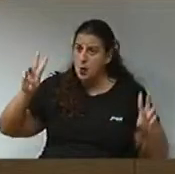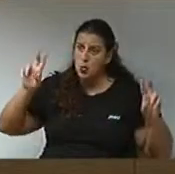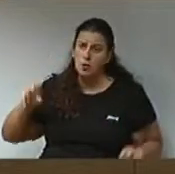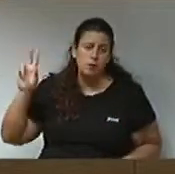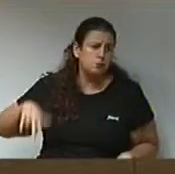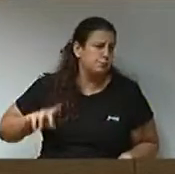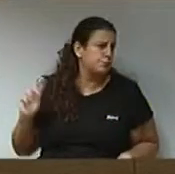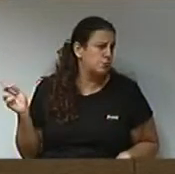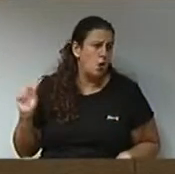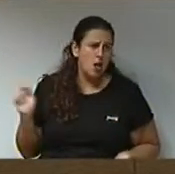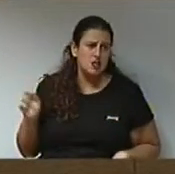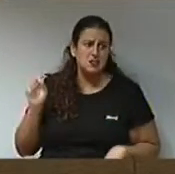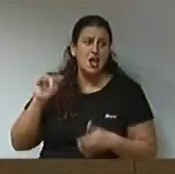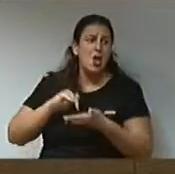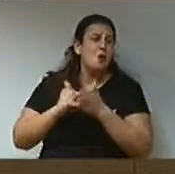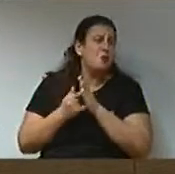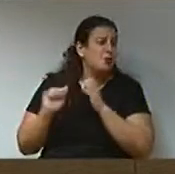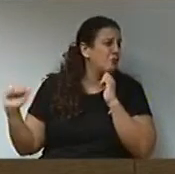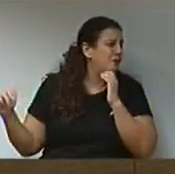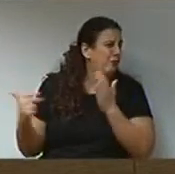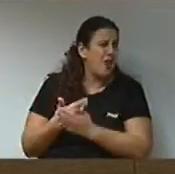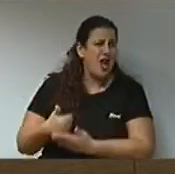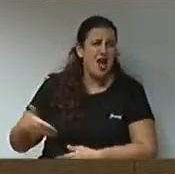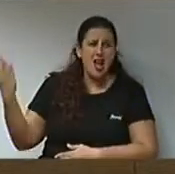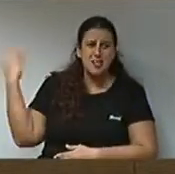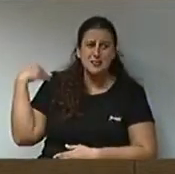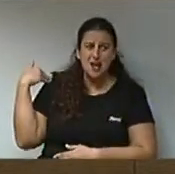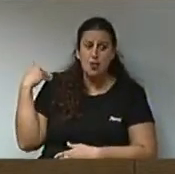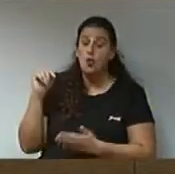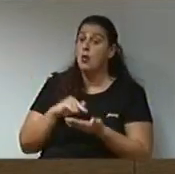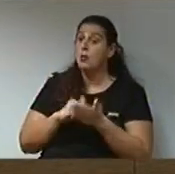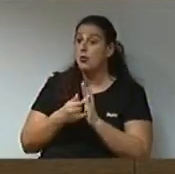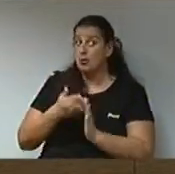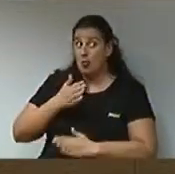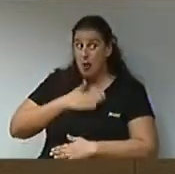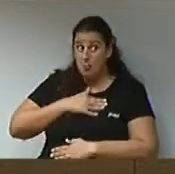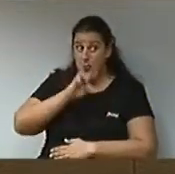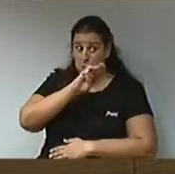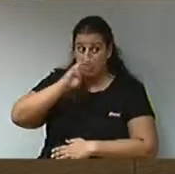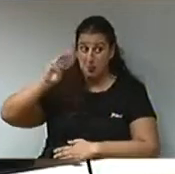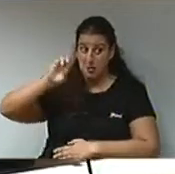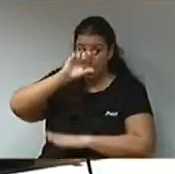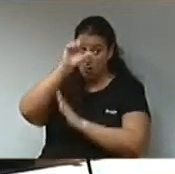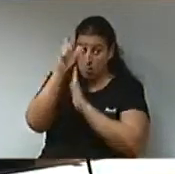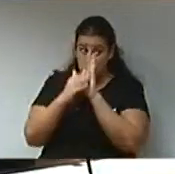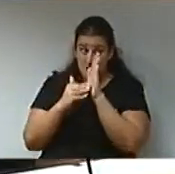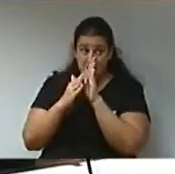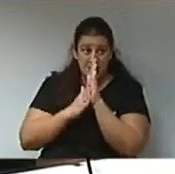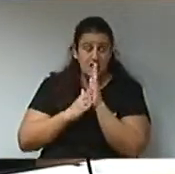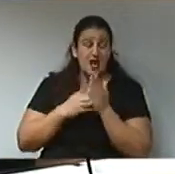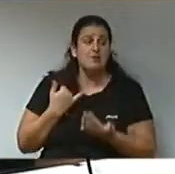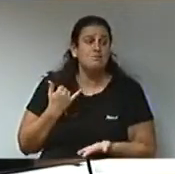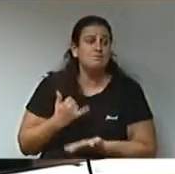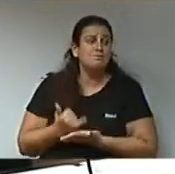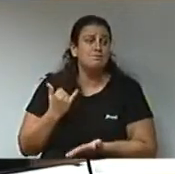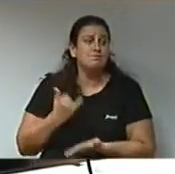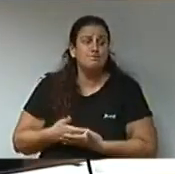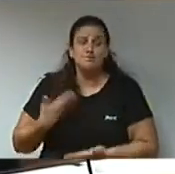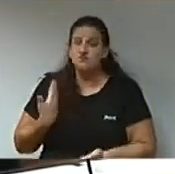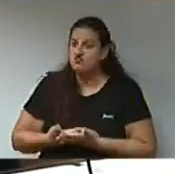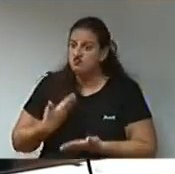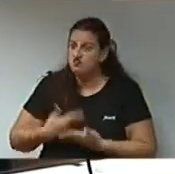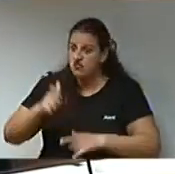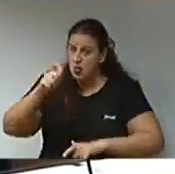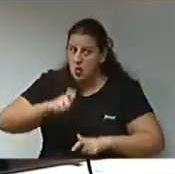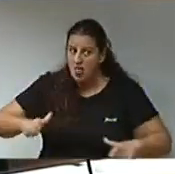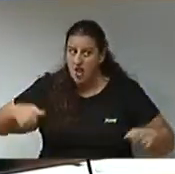Ustedes son un proyecto fracasado. El proyecto del Partido Popular en la Comunidad Valenciana está testado, constatado por los ciudadanos, y